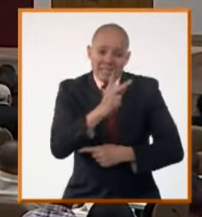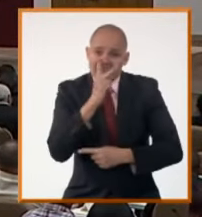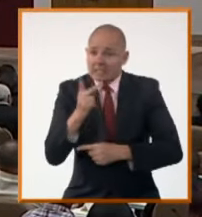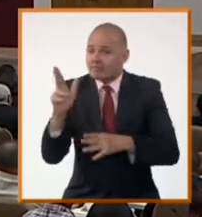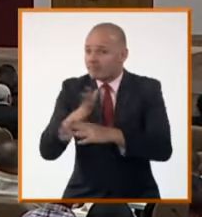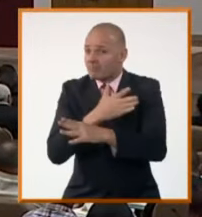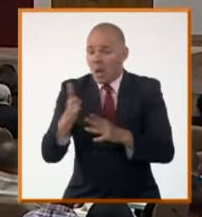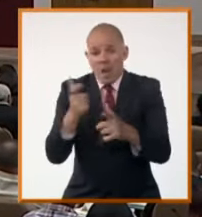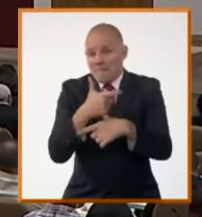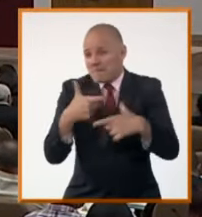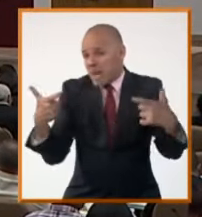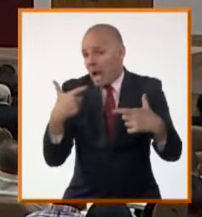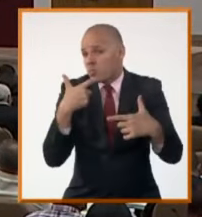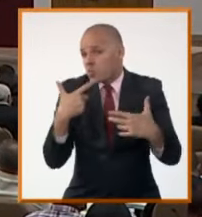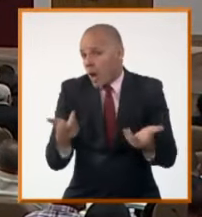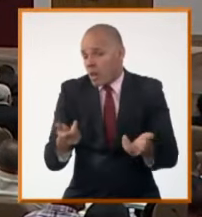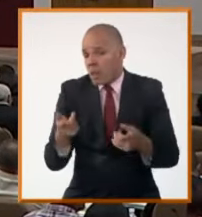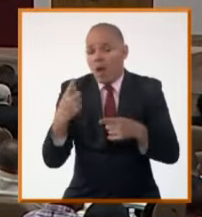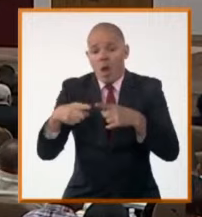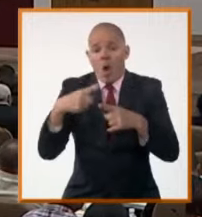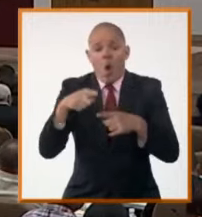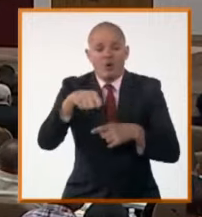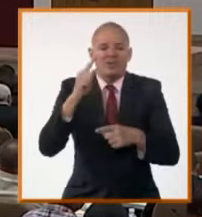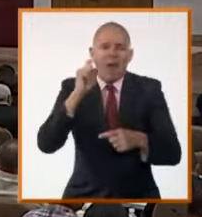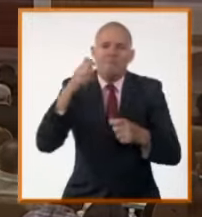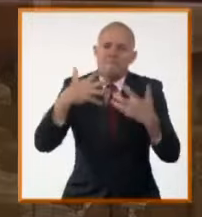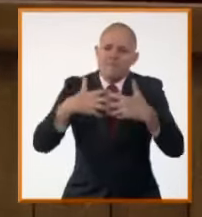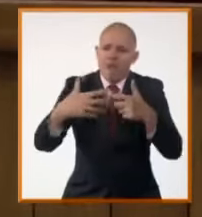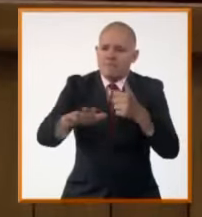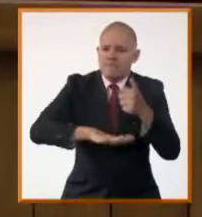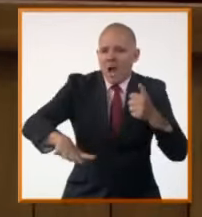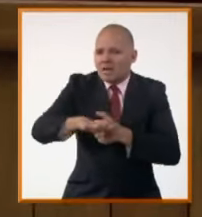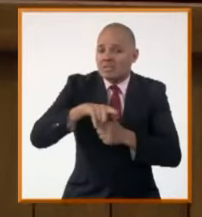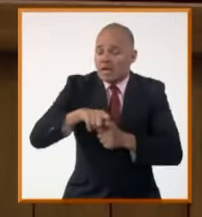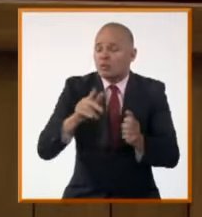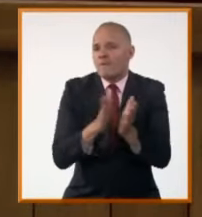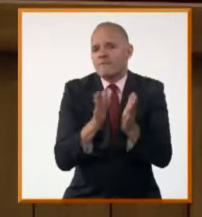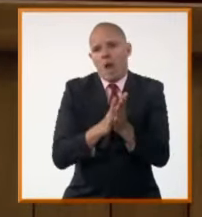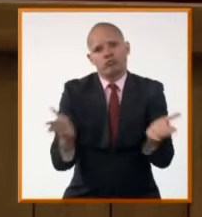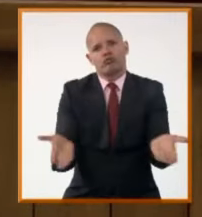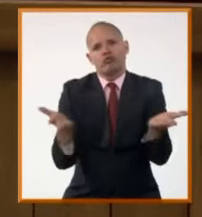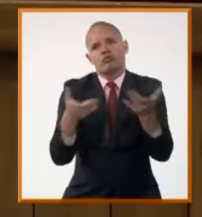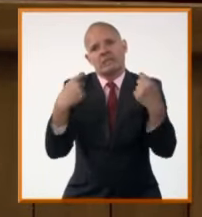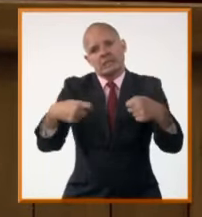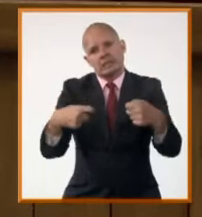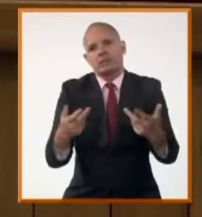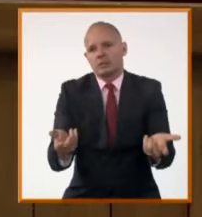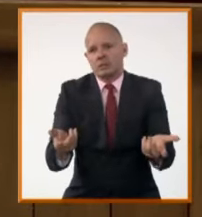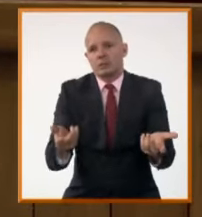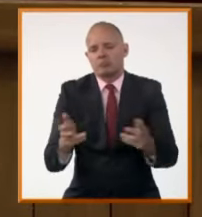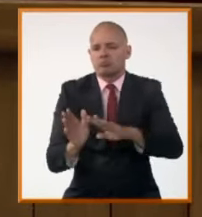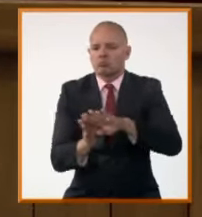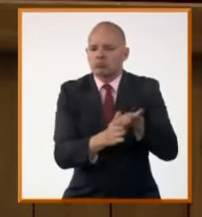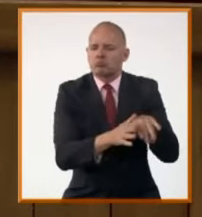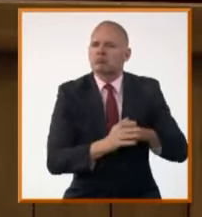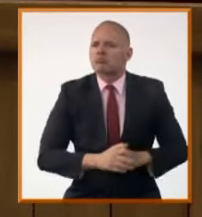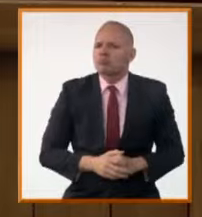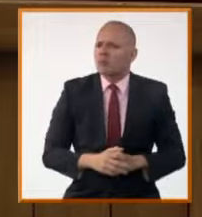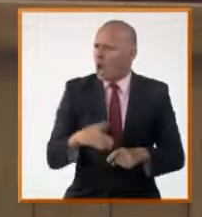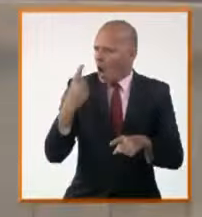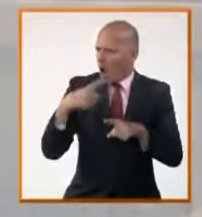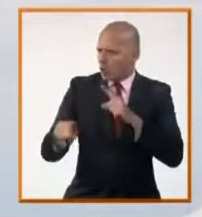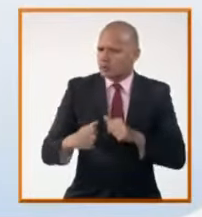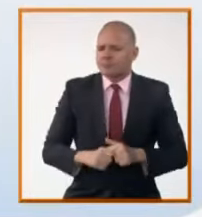sector primario que tanto tenemos que incentivar. No se garantizan métodos efectivos